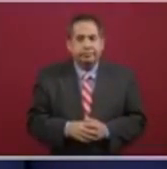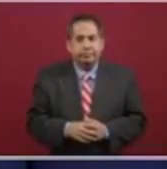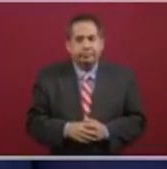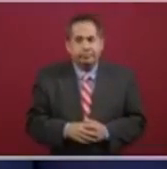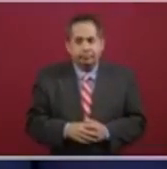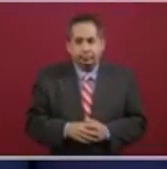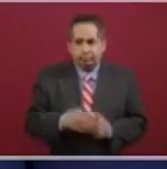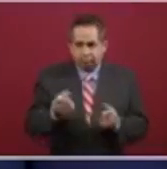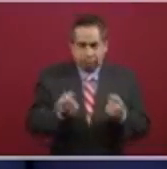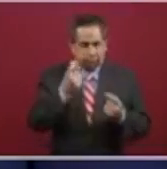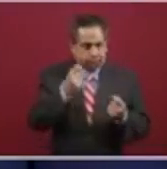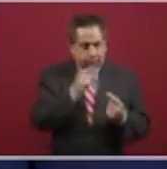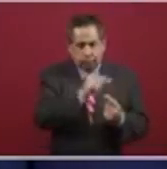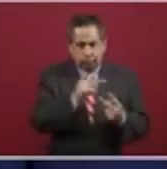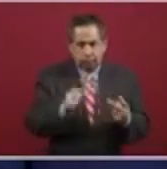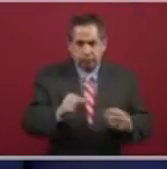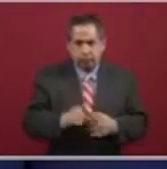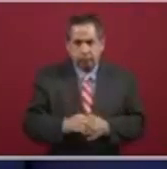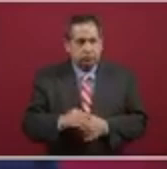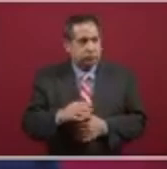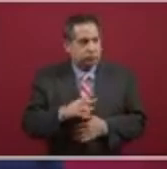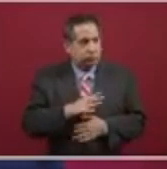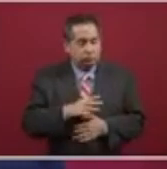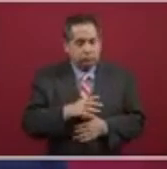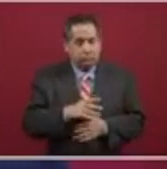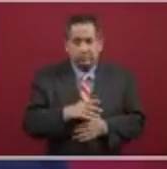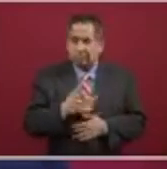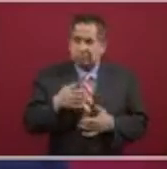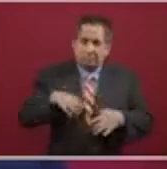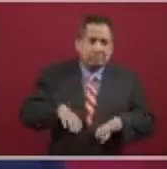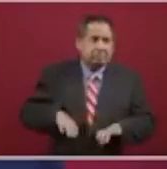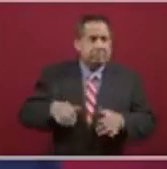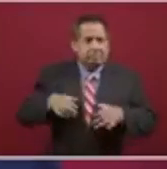hay unos que no tienen llenadera,